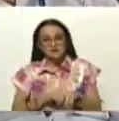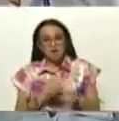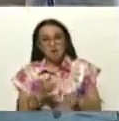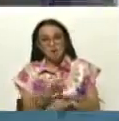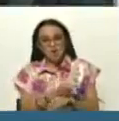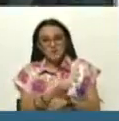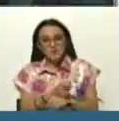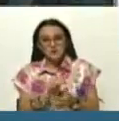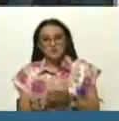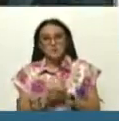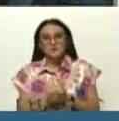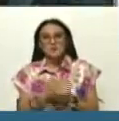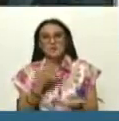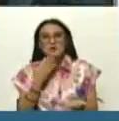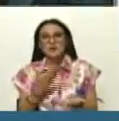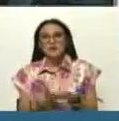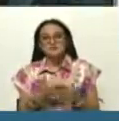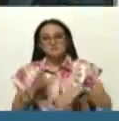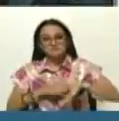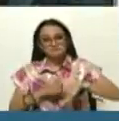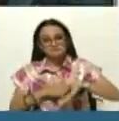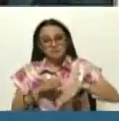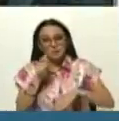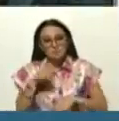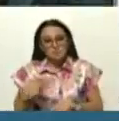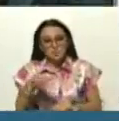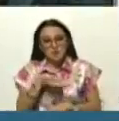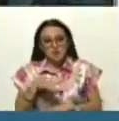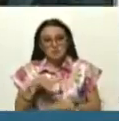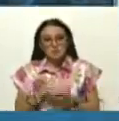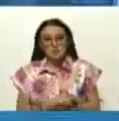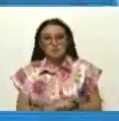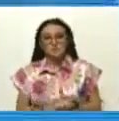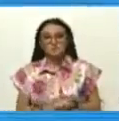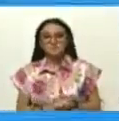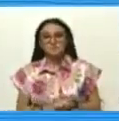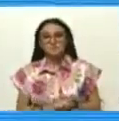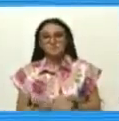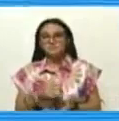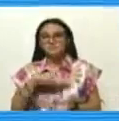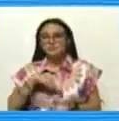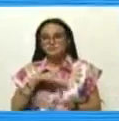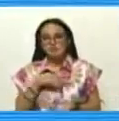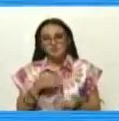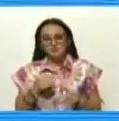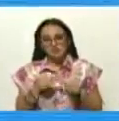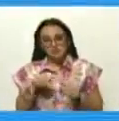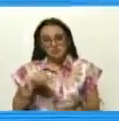amigo. Gracias a las alertas de los pueblos de lo que intentan en Venezuela. Nosotros estamos aquí de pie.